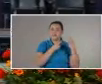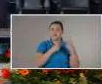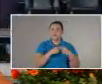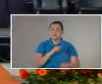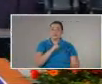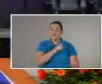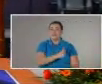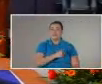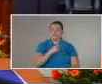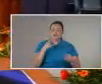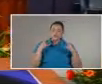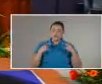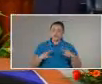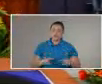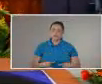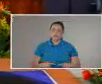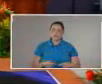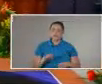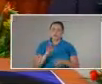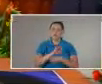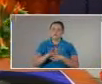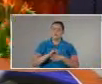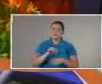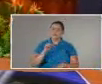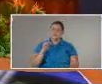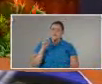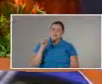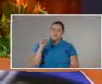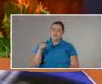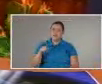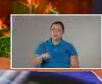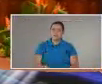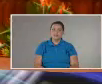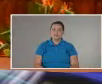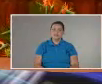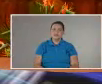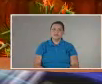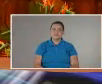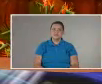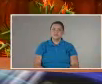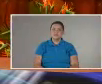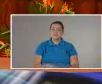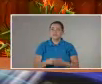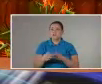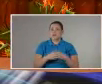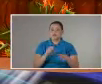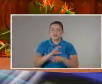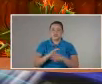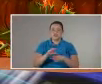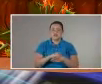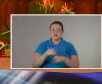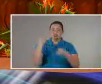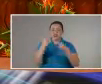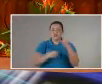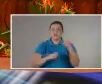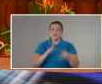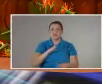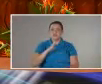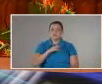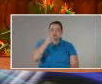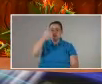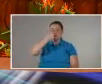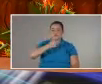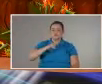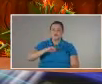así. Cualquier cosa que nos pase, el último que va a tener la culpa soy yo. Todo